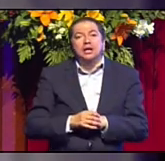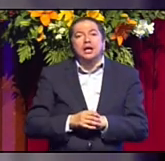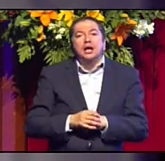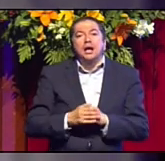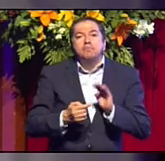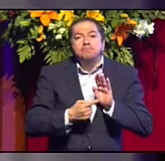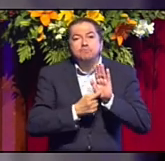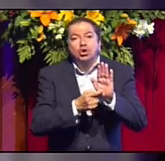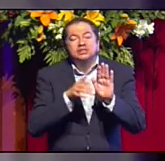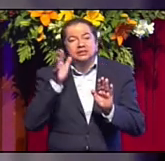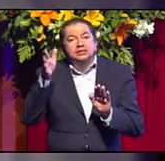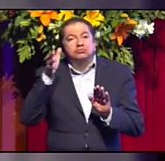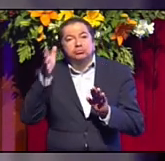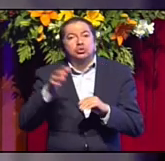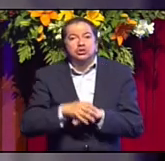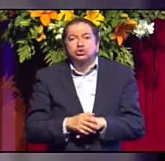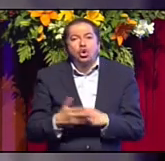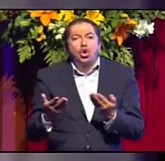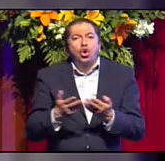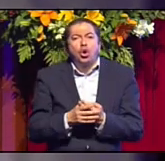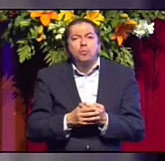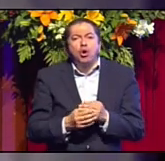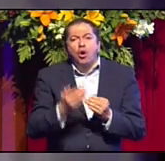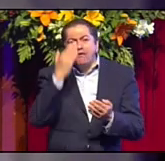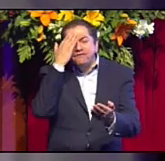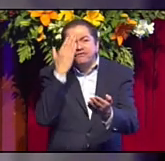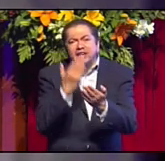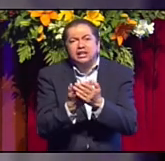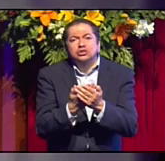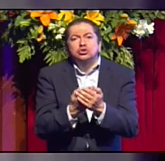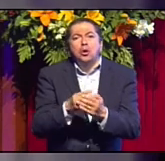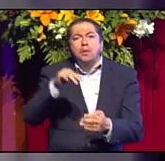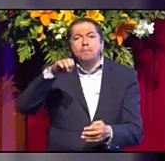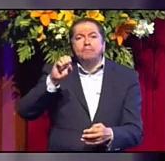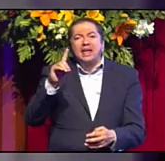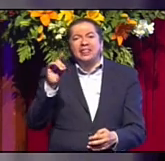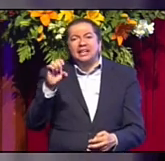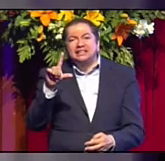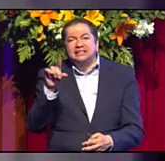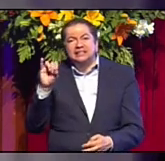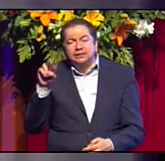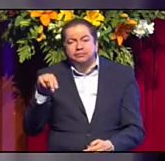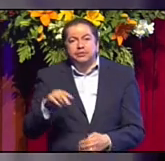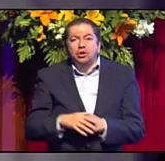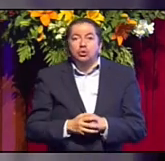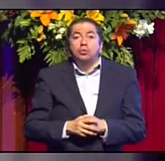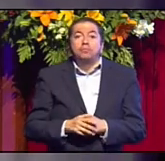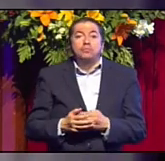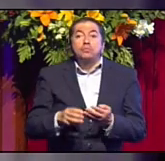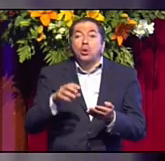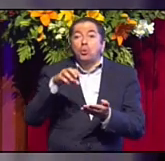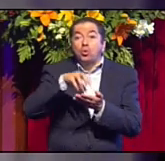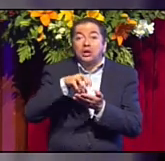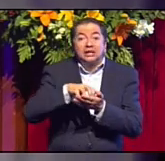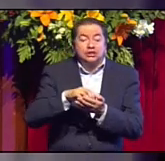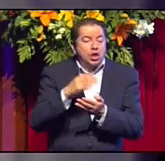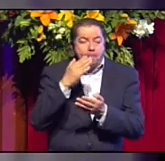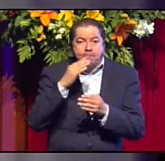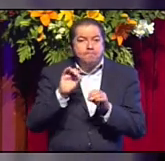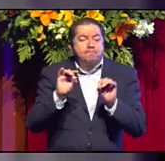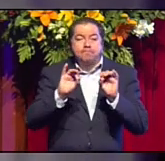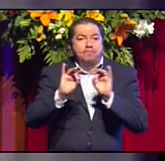de cómo enfrentó Medellín. No solamente el problema de inseguridad, sino el tema de planificar una opción de una ciudad maravillosa como hoy día la que